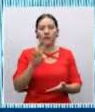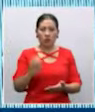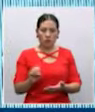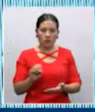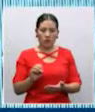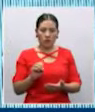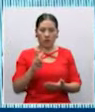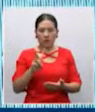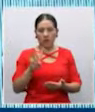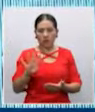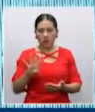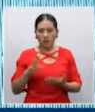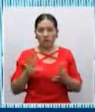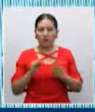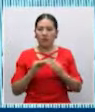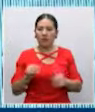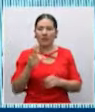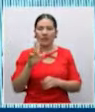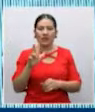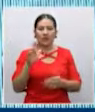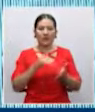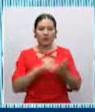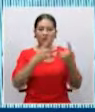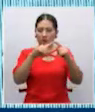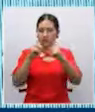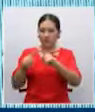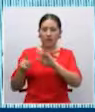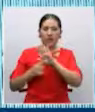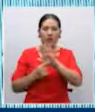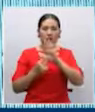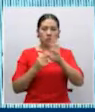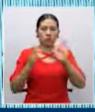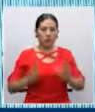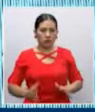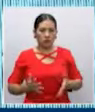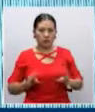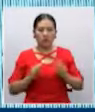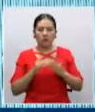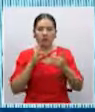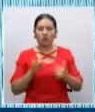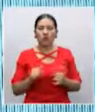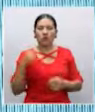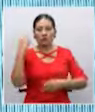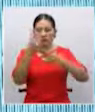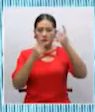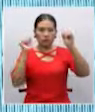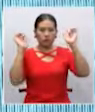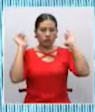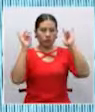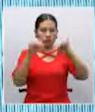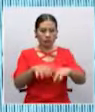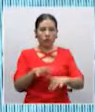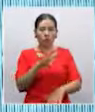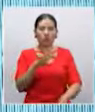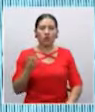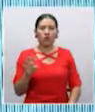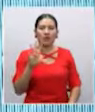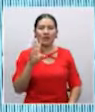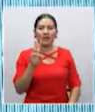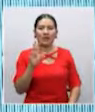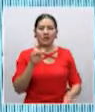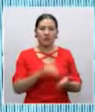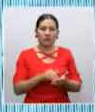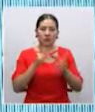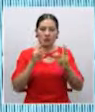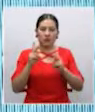reunir a más de 3.000 expositores nacionales e internacionales, que pretende la visita de más de 406.000 personas en